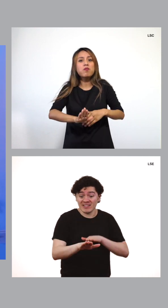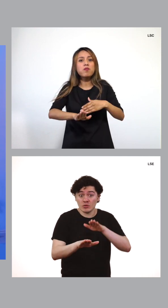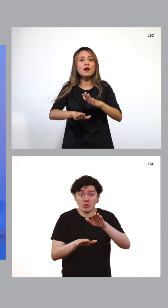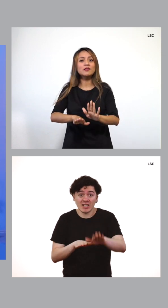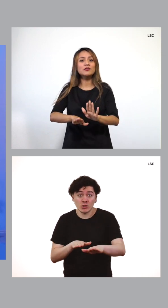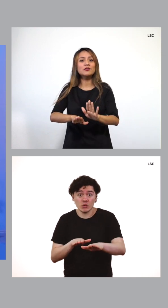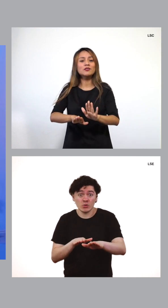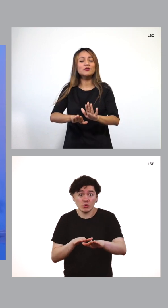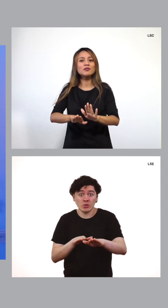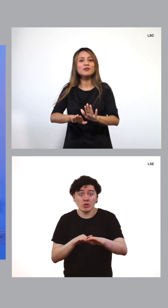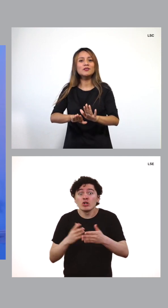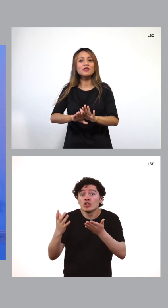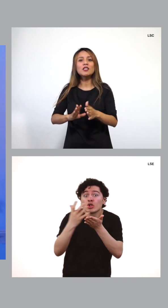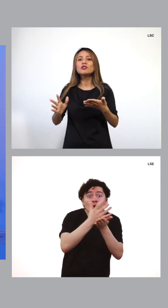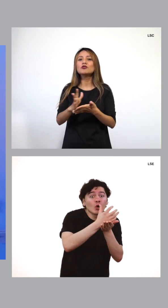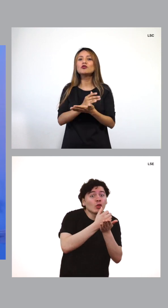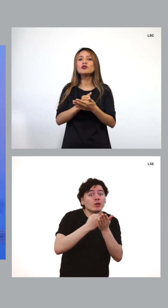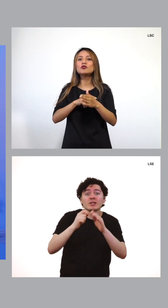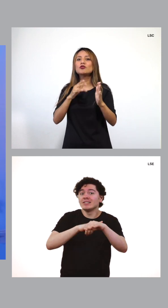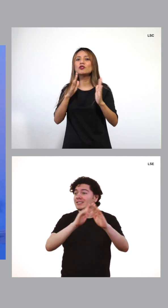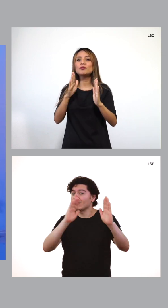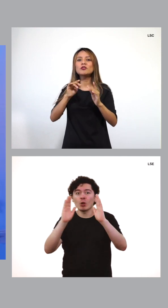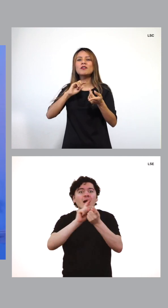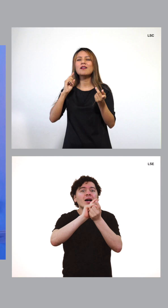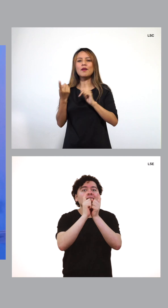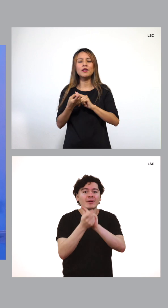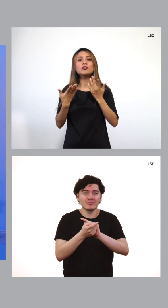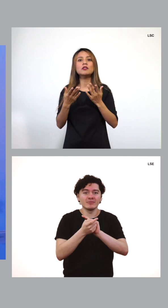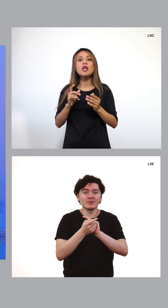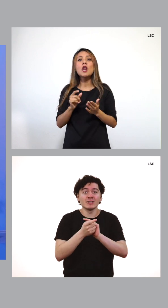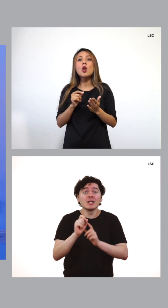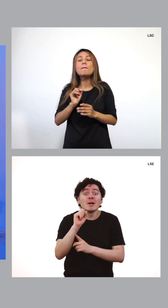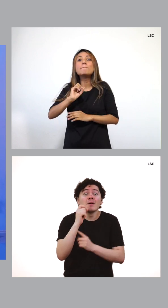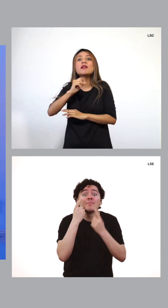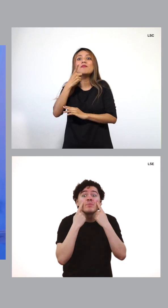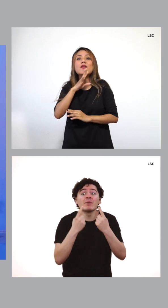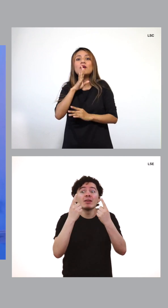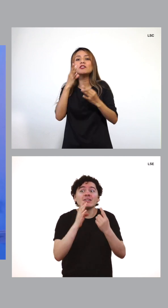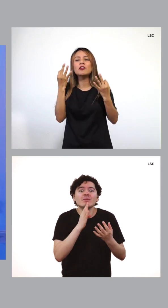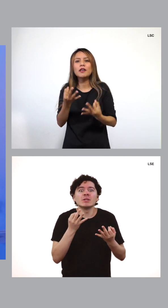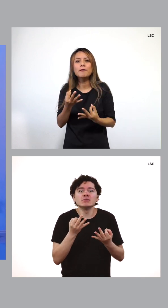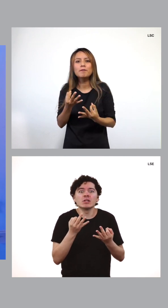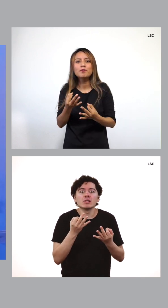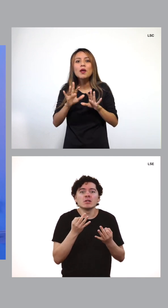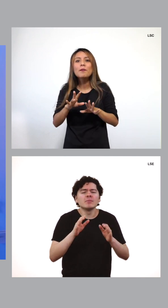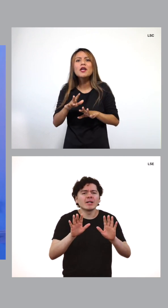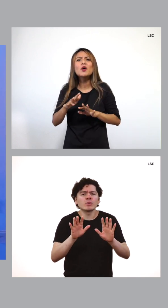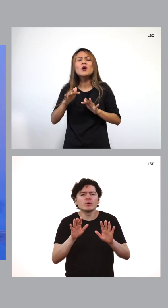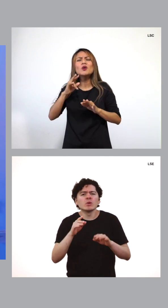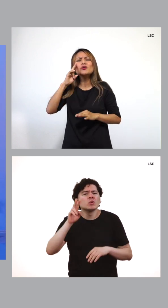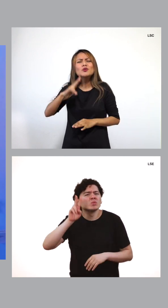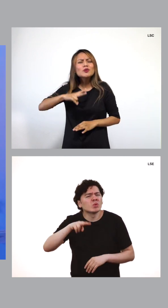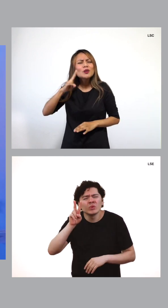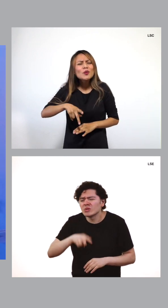los tiempos empiezan a cambiar. Y lo primero que sucedió en esta semana, que nunca más tiene permiso para